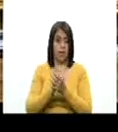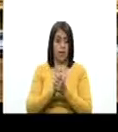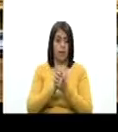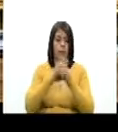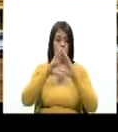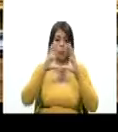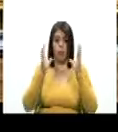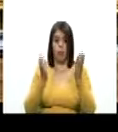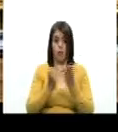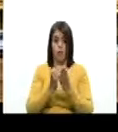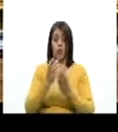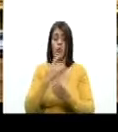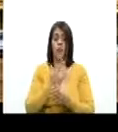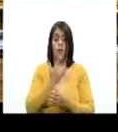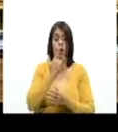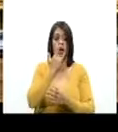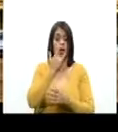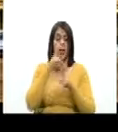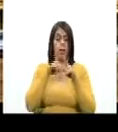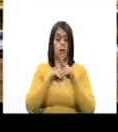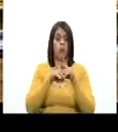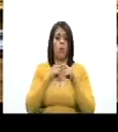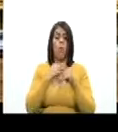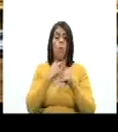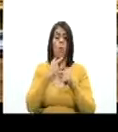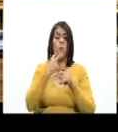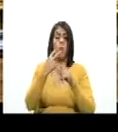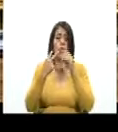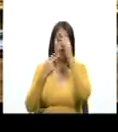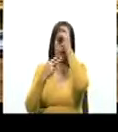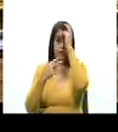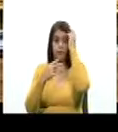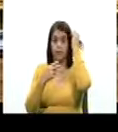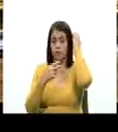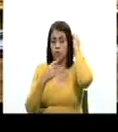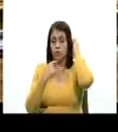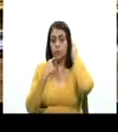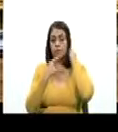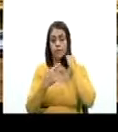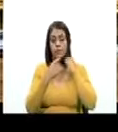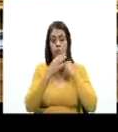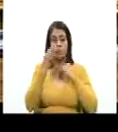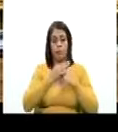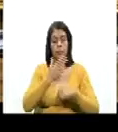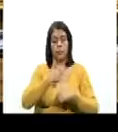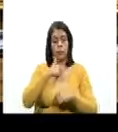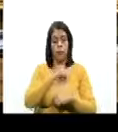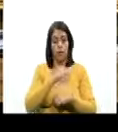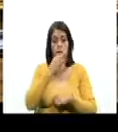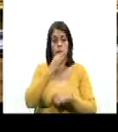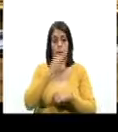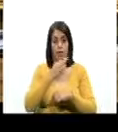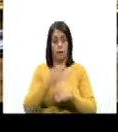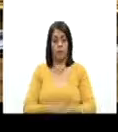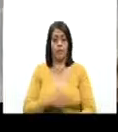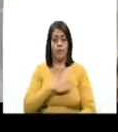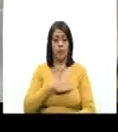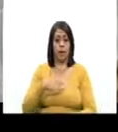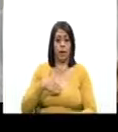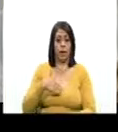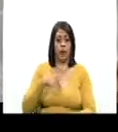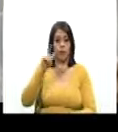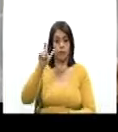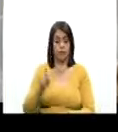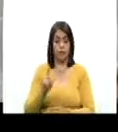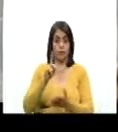mundo, amigos que son valientes, que levantan la voz y dicen su verdad, que es nuestra verdad. Quiero dejar en el derecho de